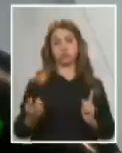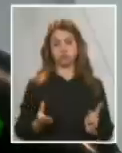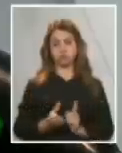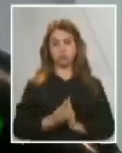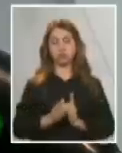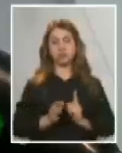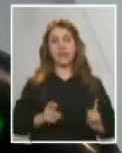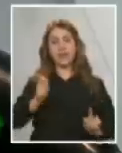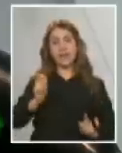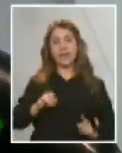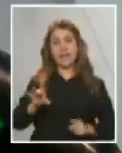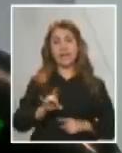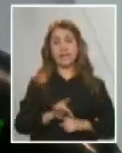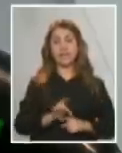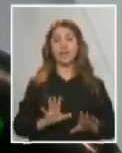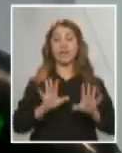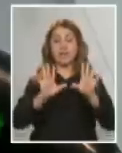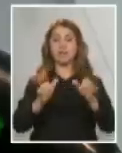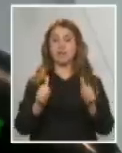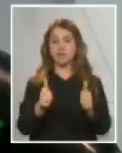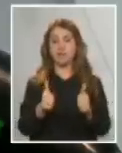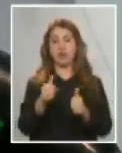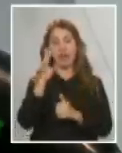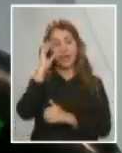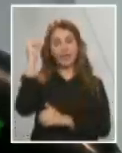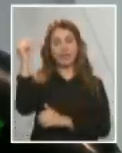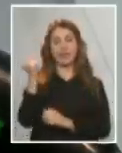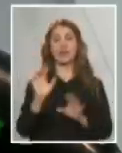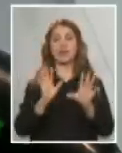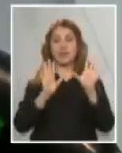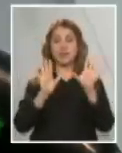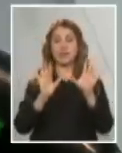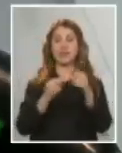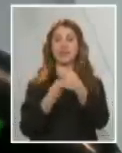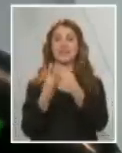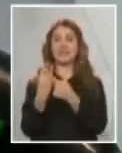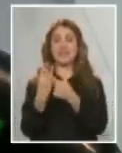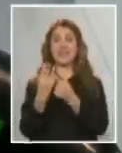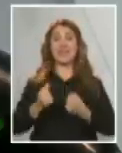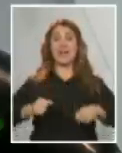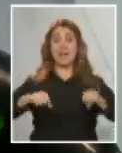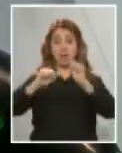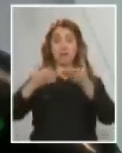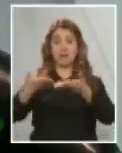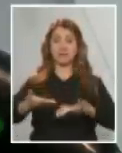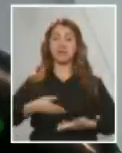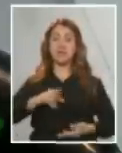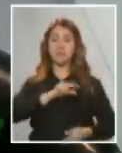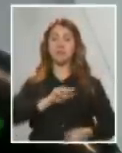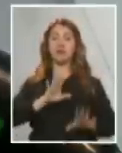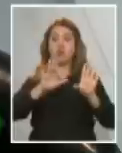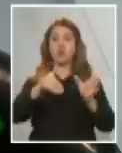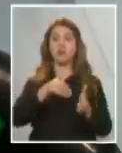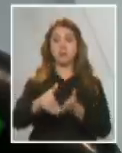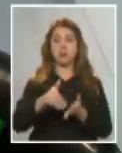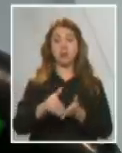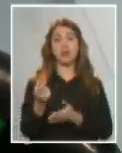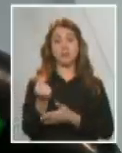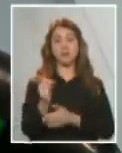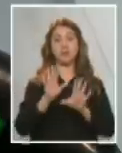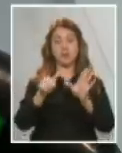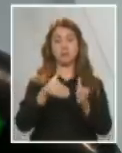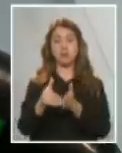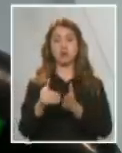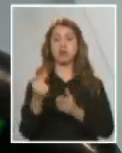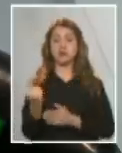integrada, tenemos que dejar elegidas 10 buenas ideas. De las 10 saldrán 3 ganadores que recibirán un premio de 10 millones de pesos, 10 millones de pesos